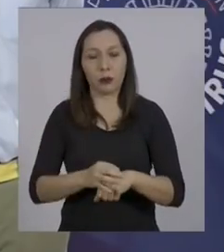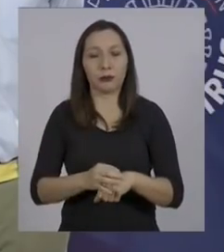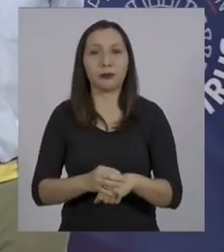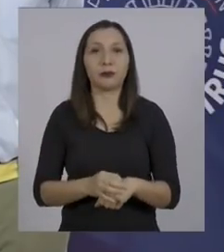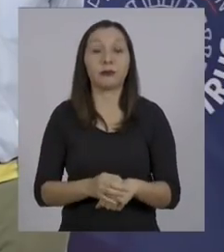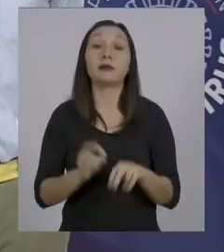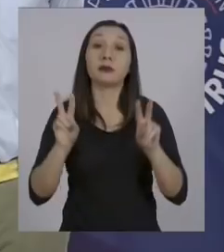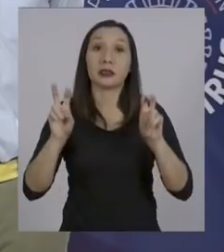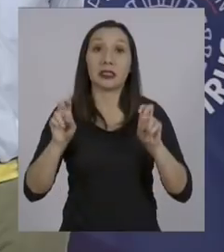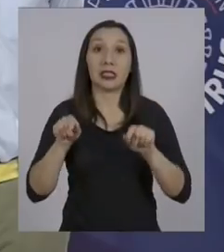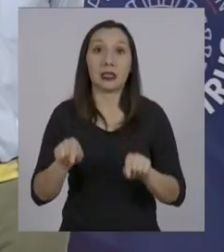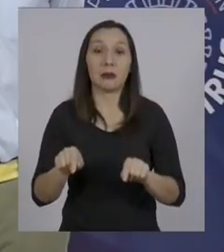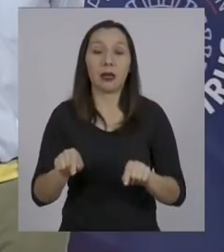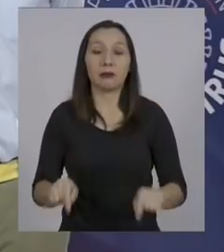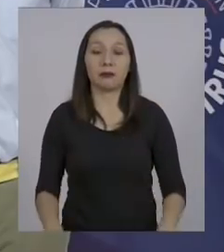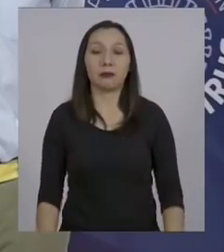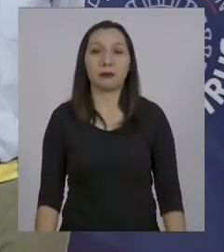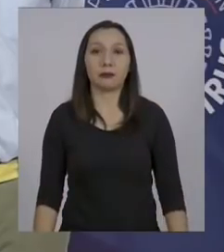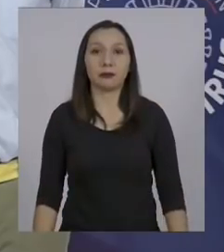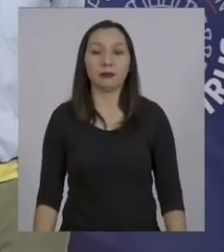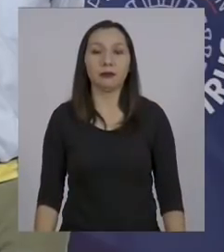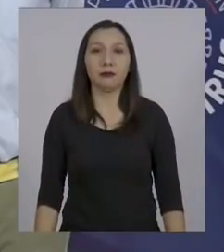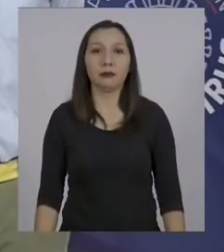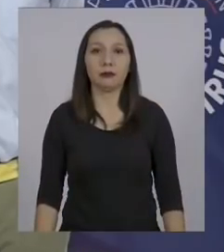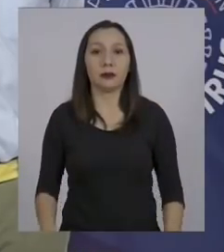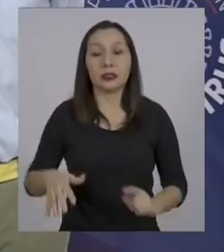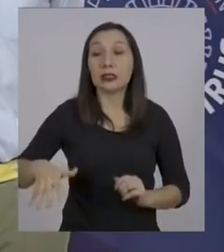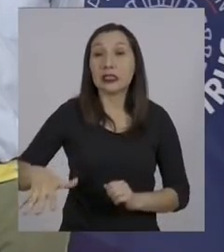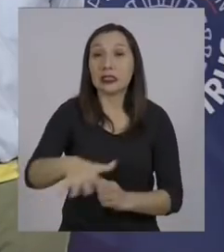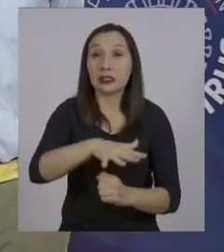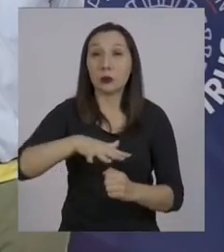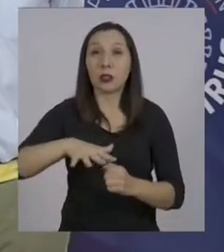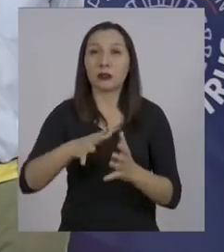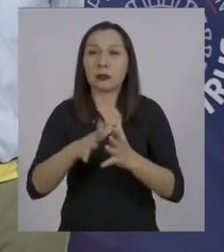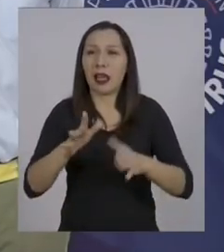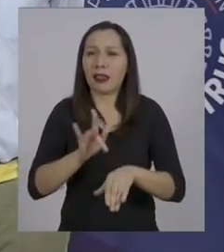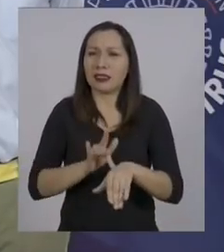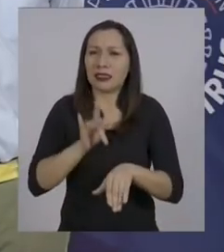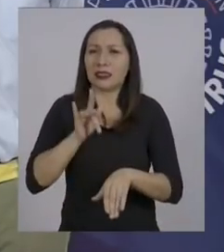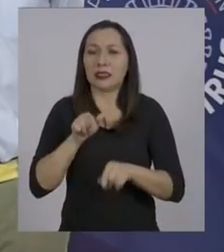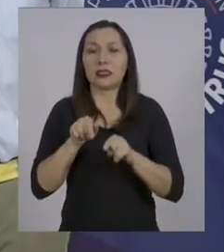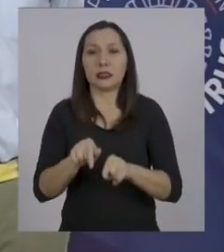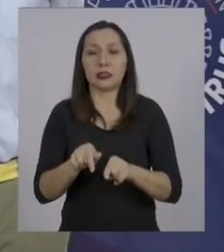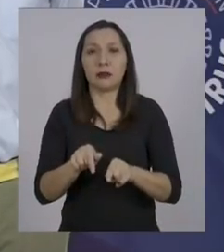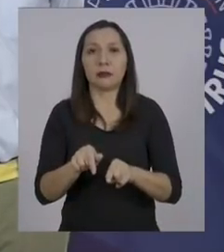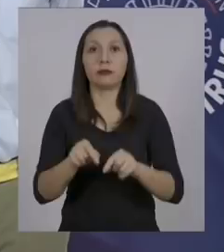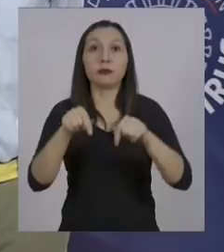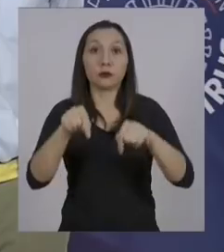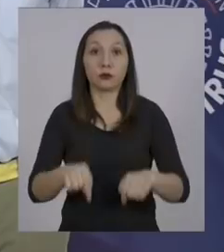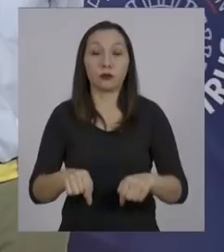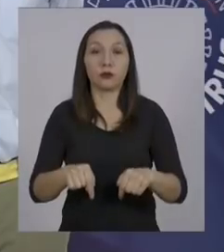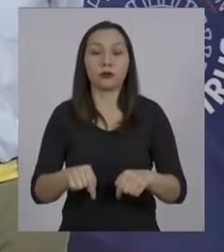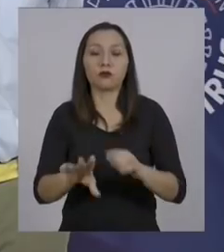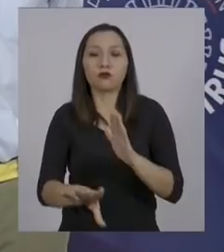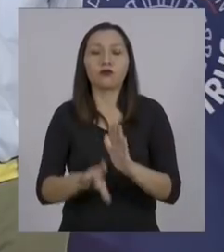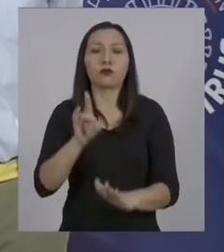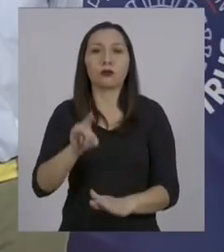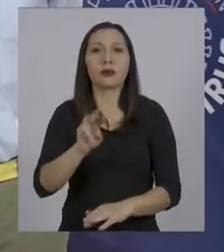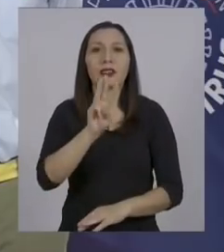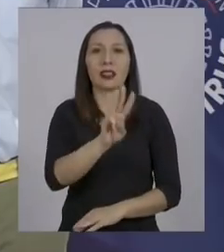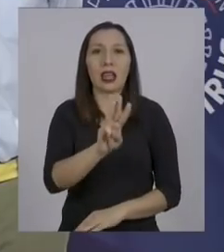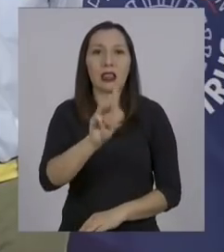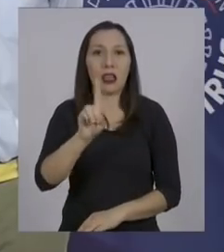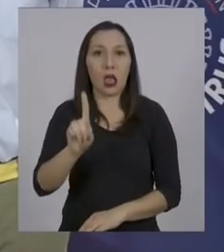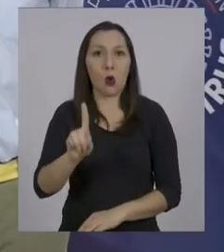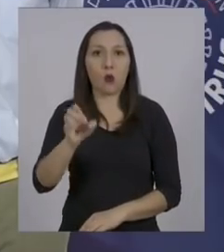En relación a las situaciones más delicadas, hoy día registramos